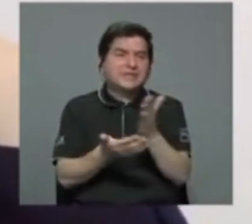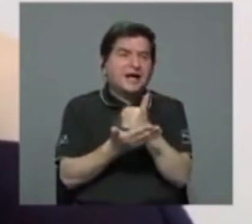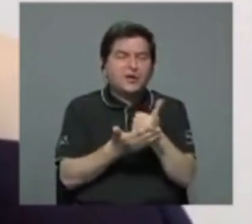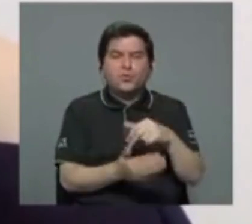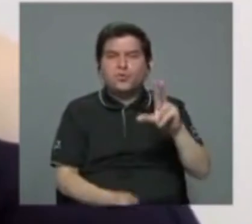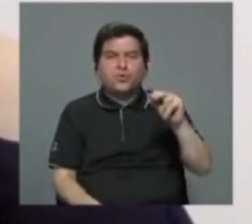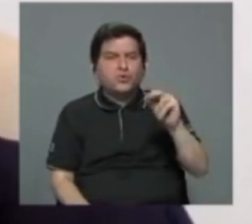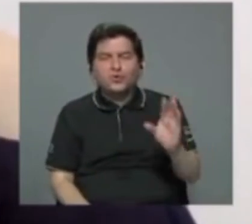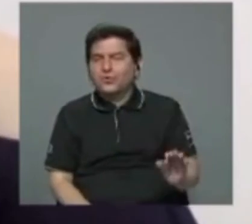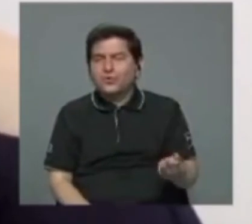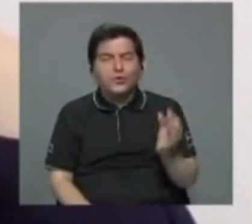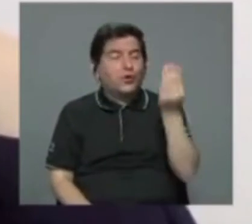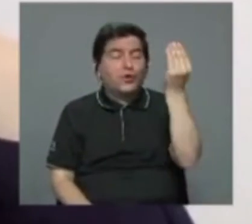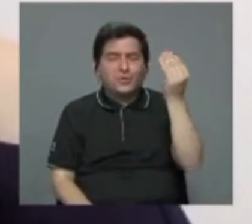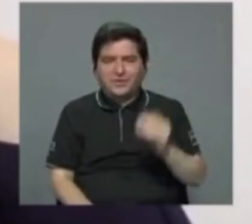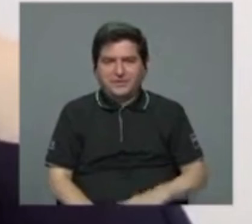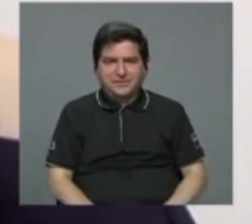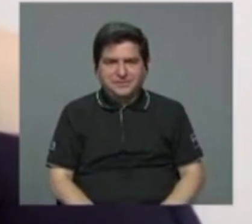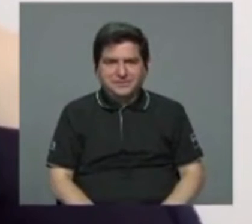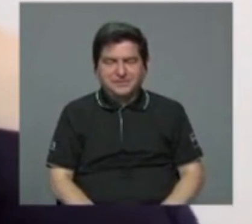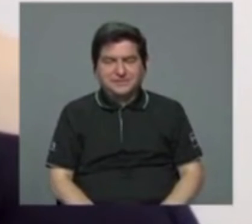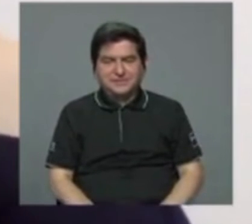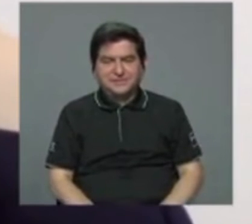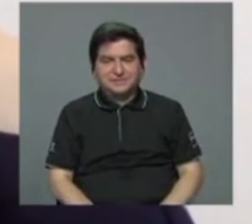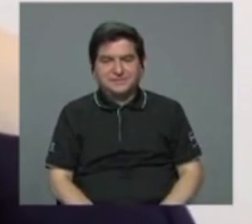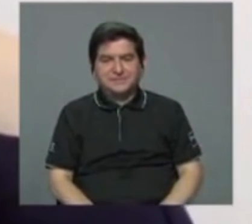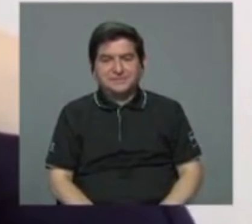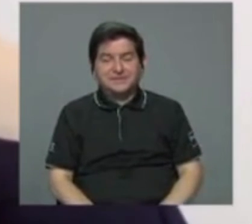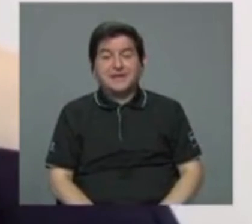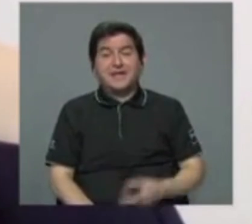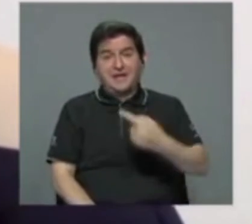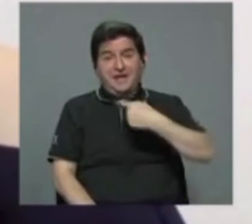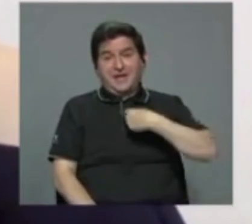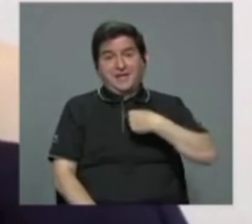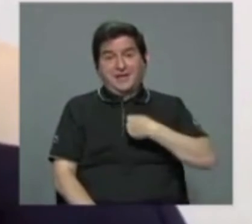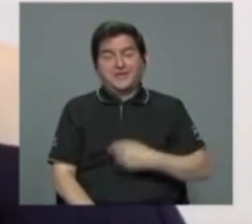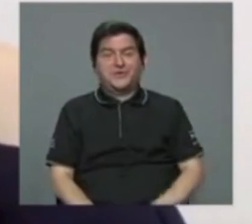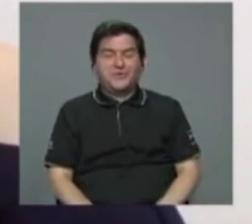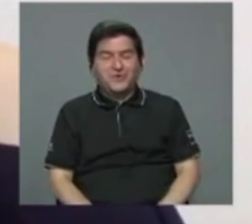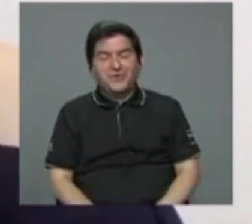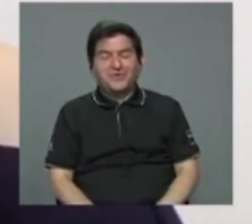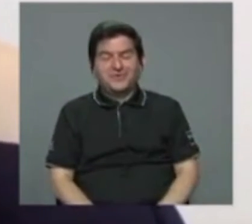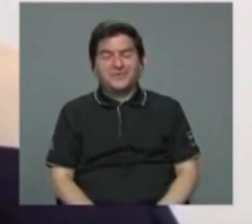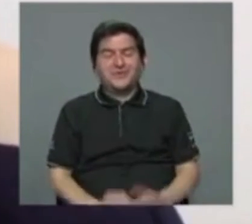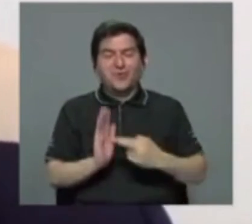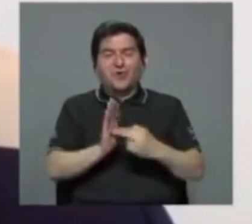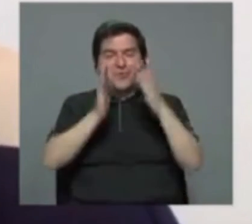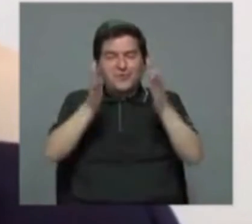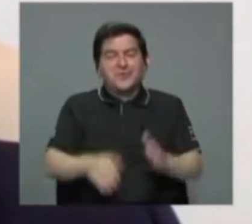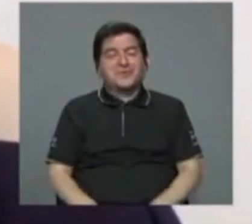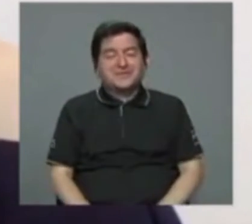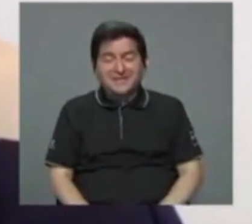menos jóvenes, y pues el titular se gana las palmas por mucho,